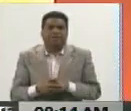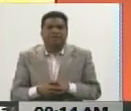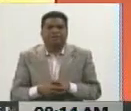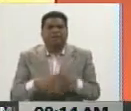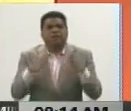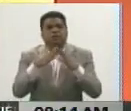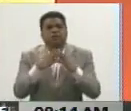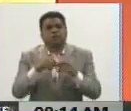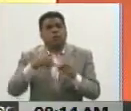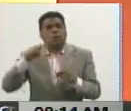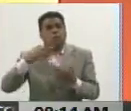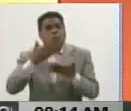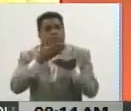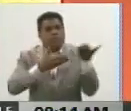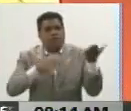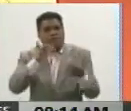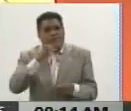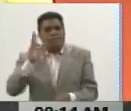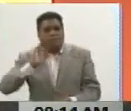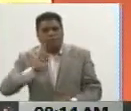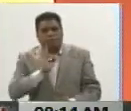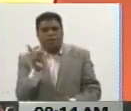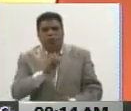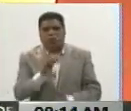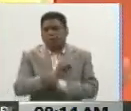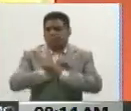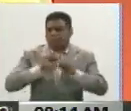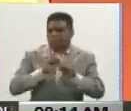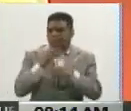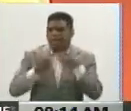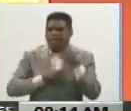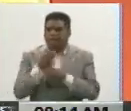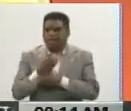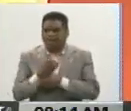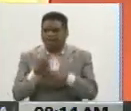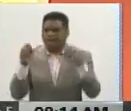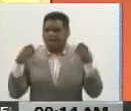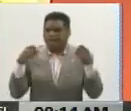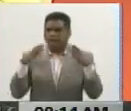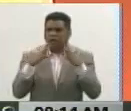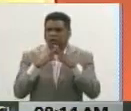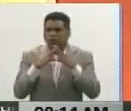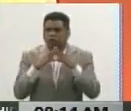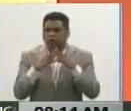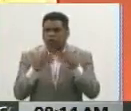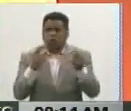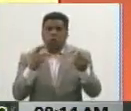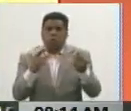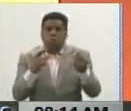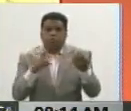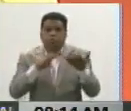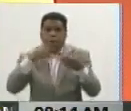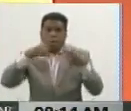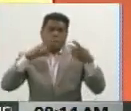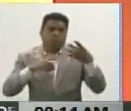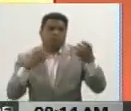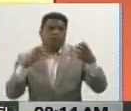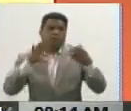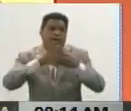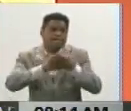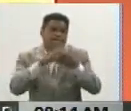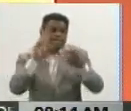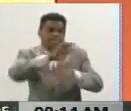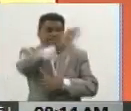bolivariano, que nos dice que, bueno, no es posible hacer esta lucha sin contemplar a los países hermanos, es que, por ejemplo, parte de las